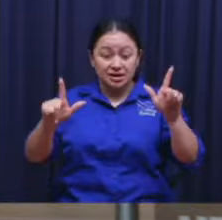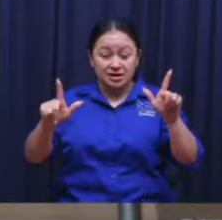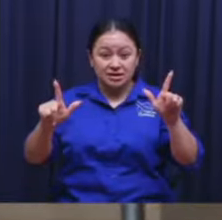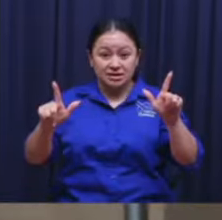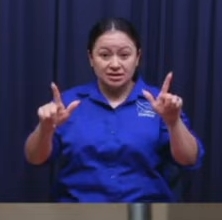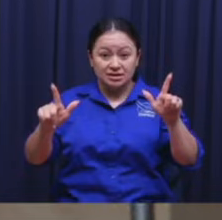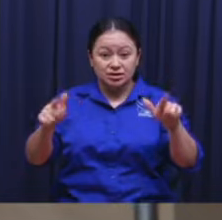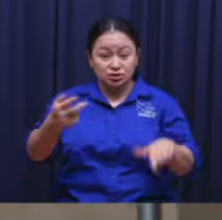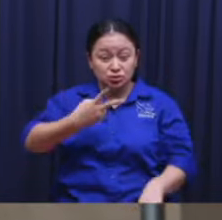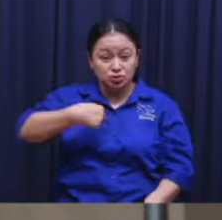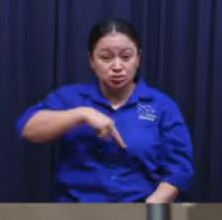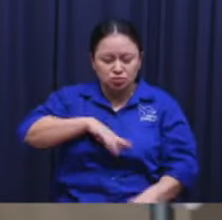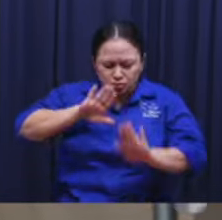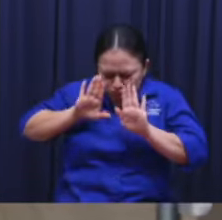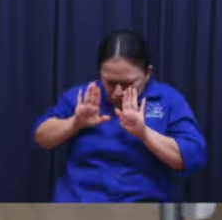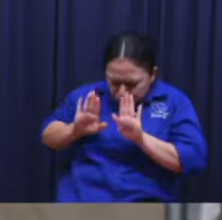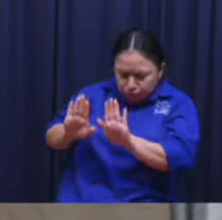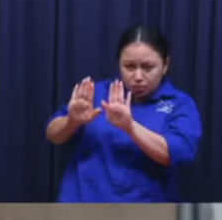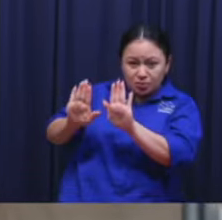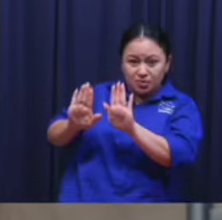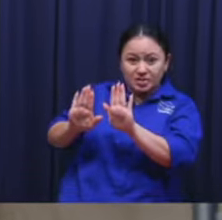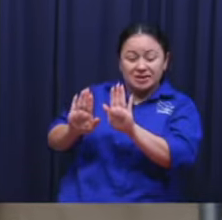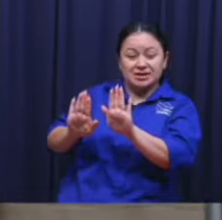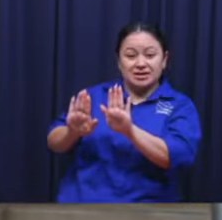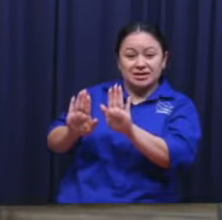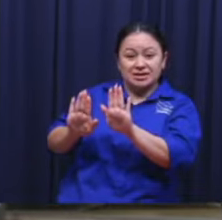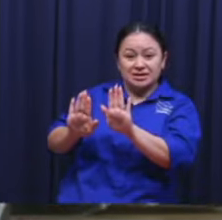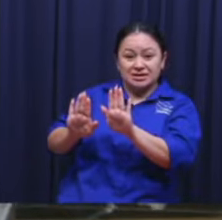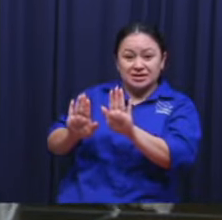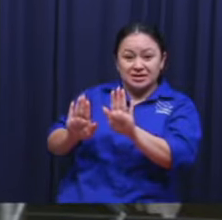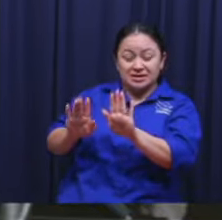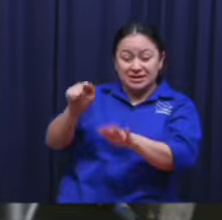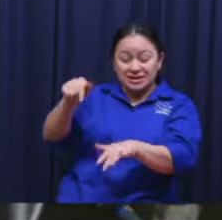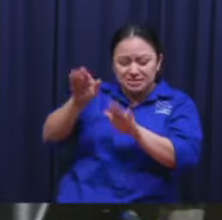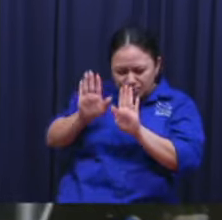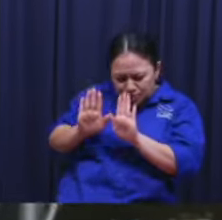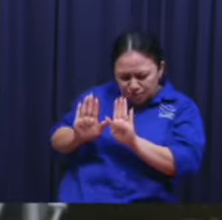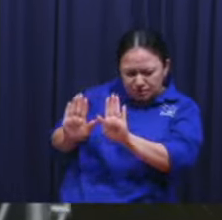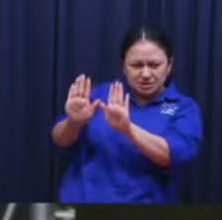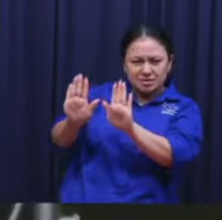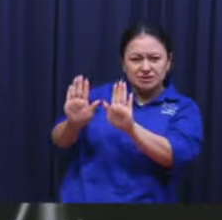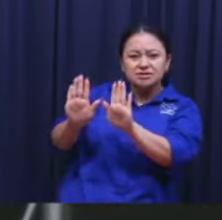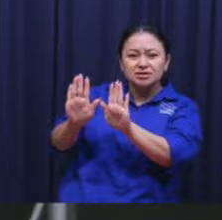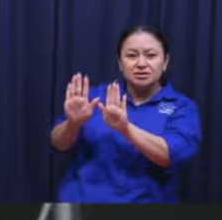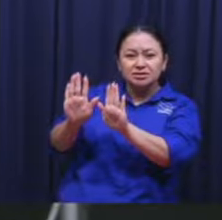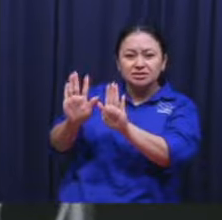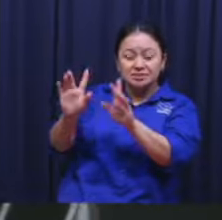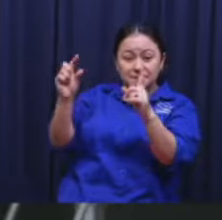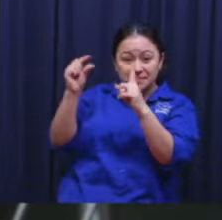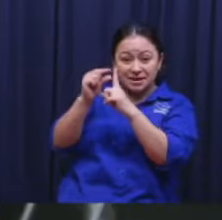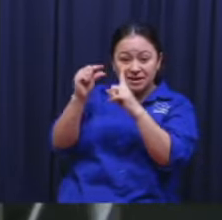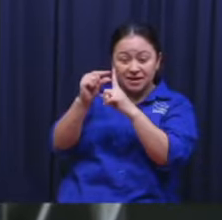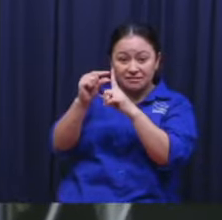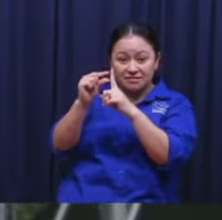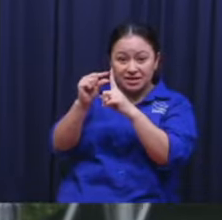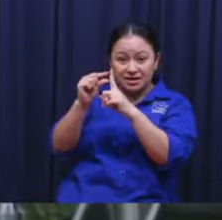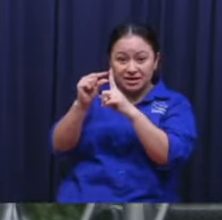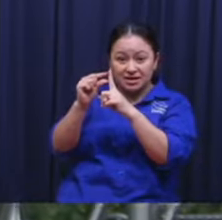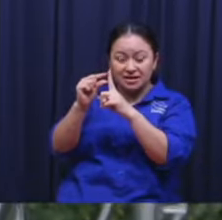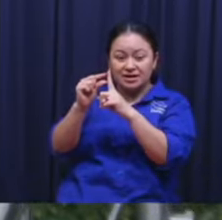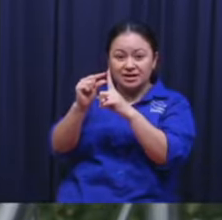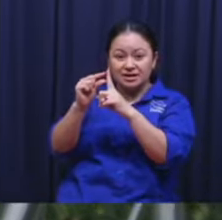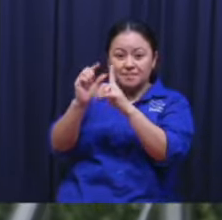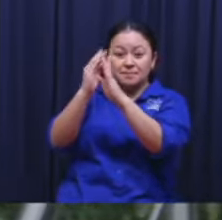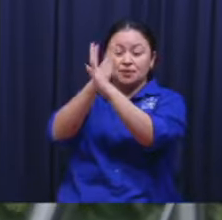Esa resistencia va a ser upomone o upomone. Esa palabra de upomone te va a proteger de